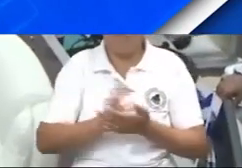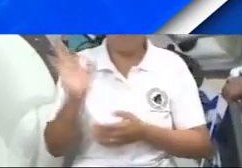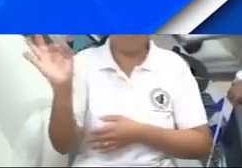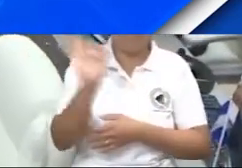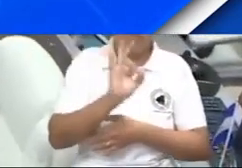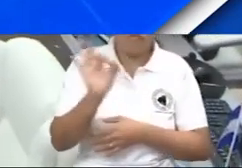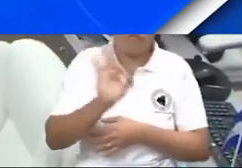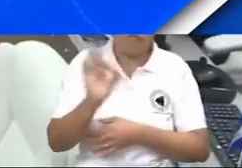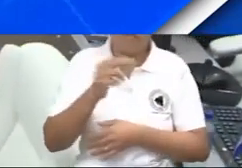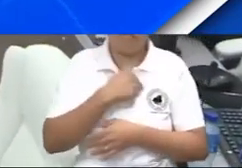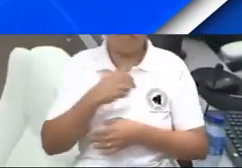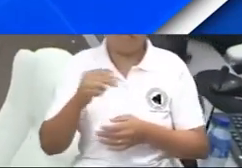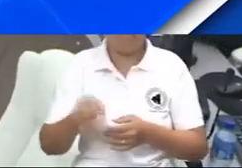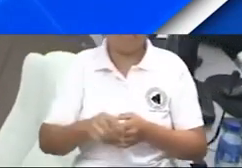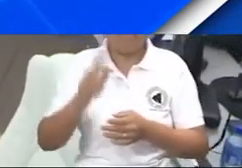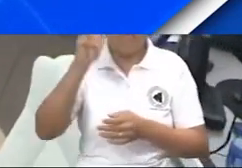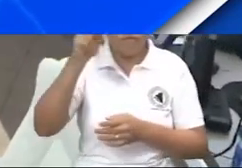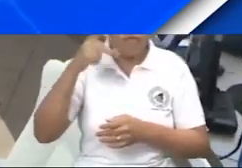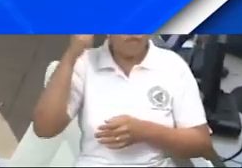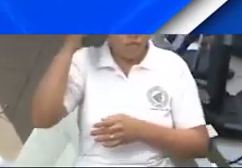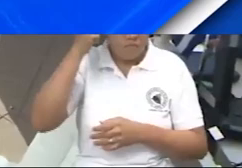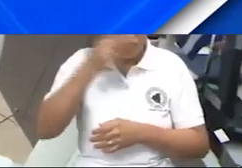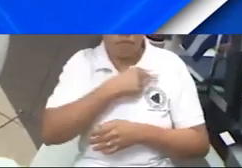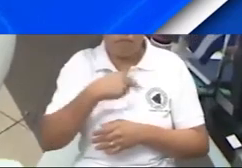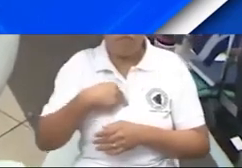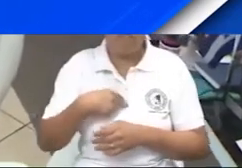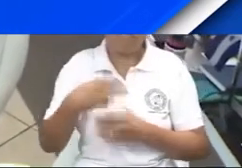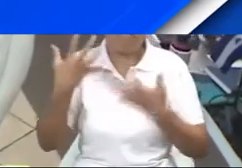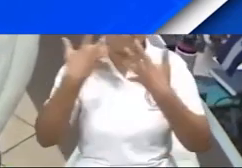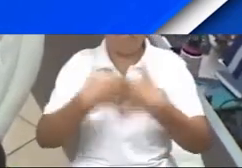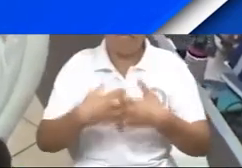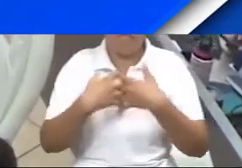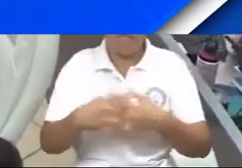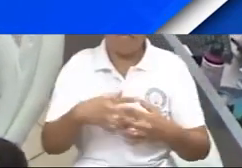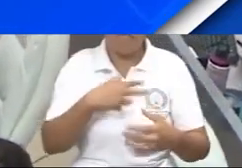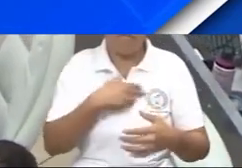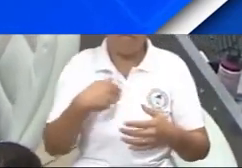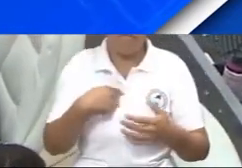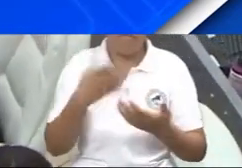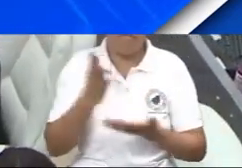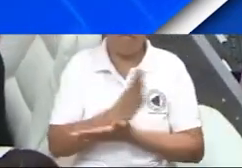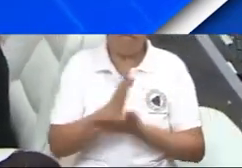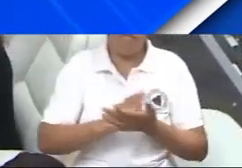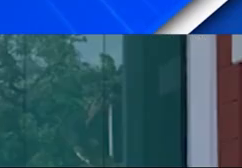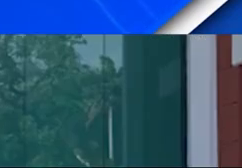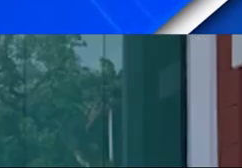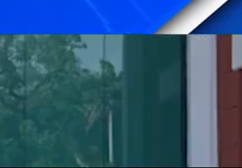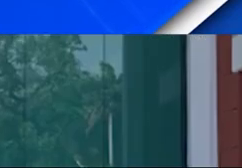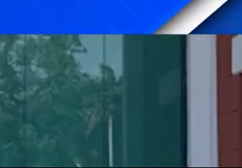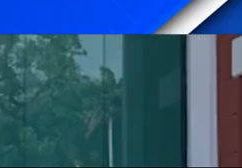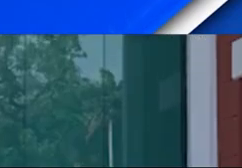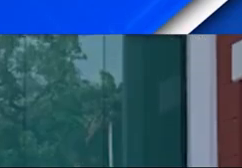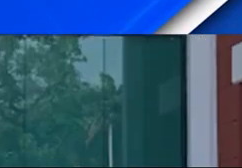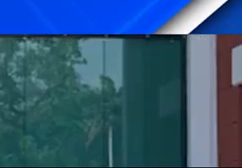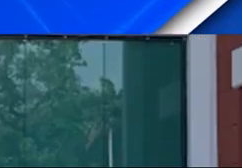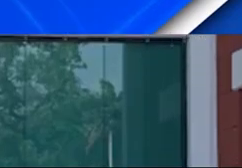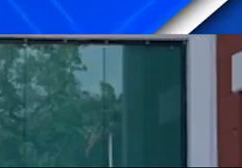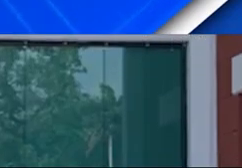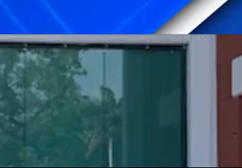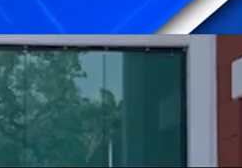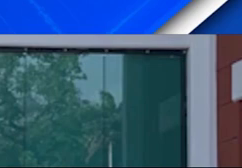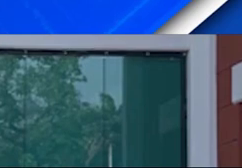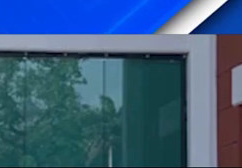de Telecomunicaciones y Correos, fue ratificada la reforma a la ley orgánica de esta entidad, en la